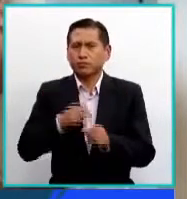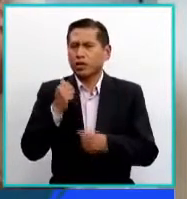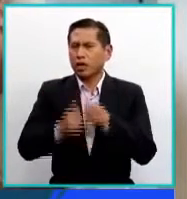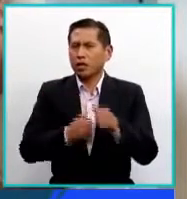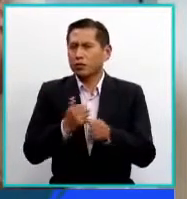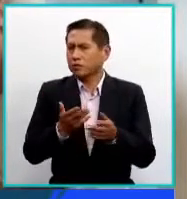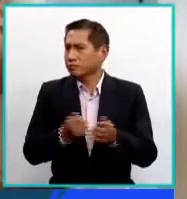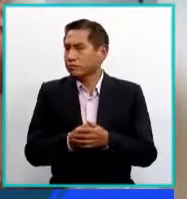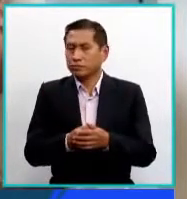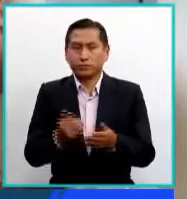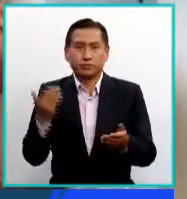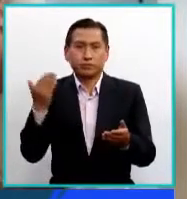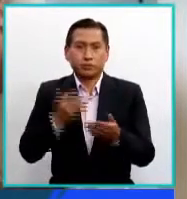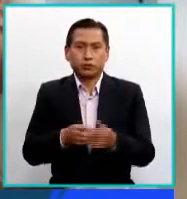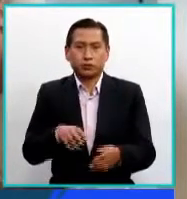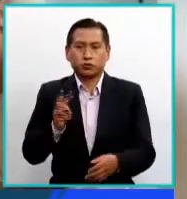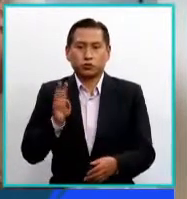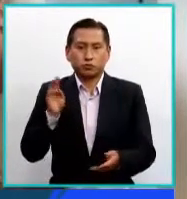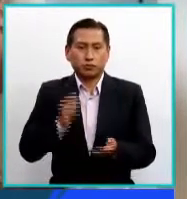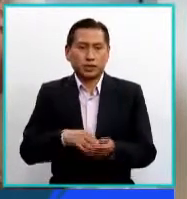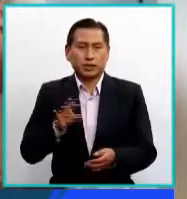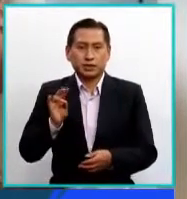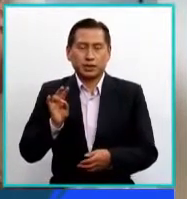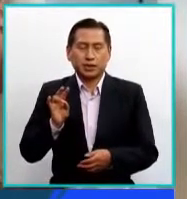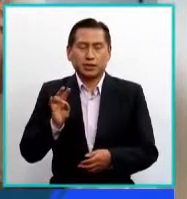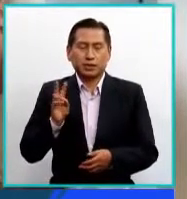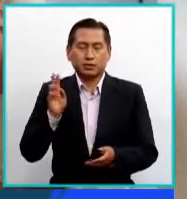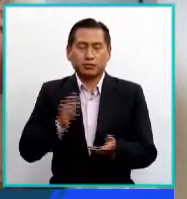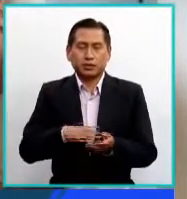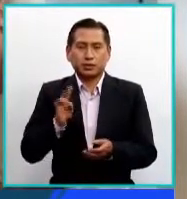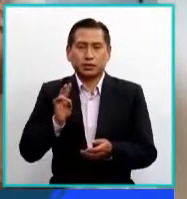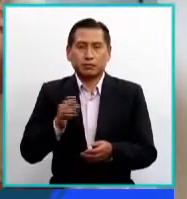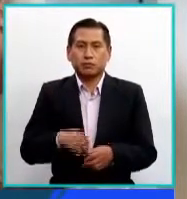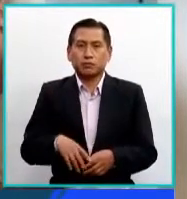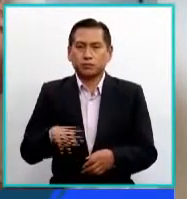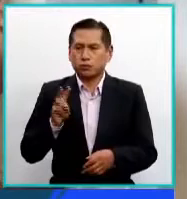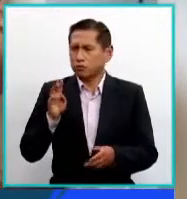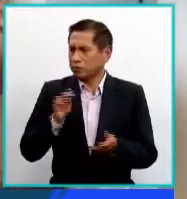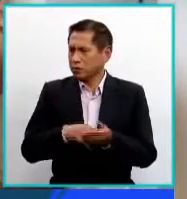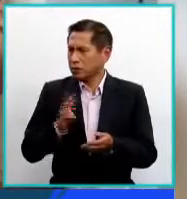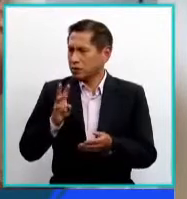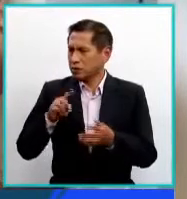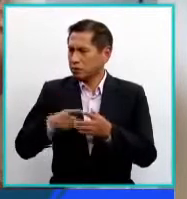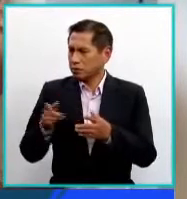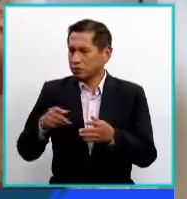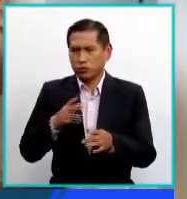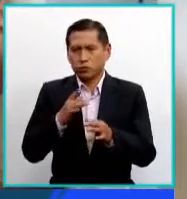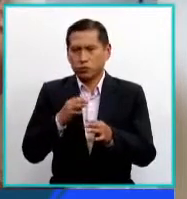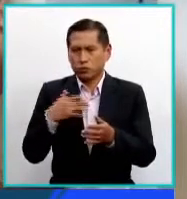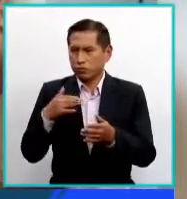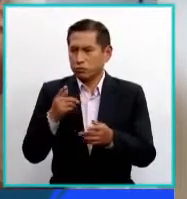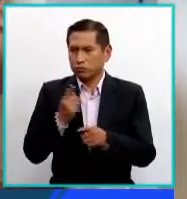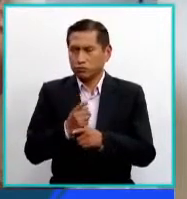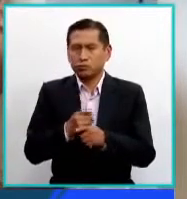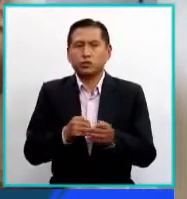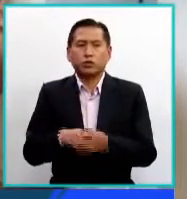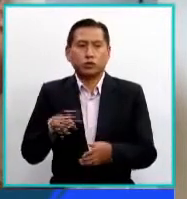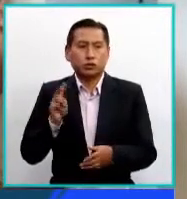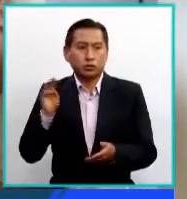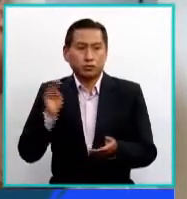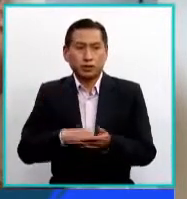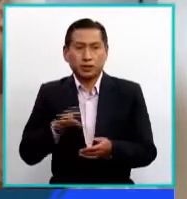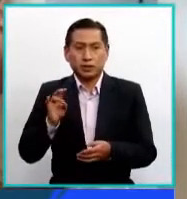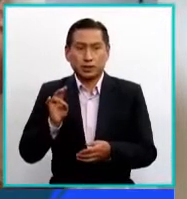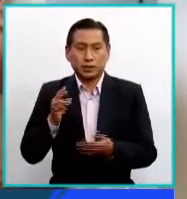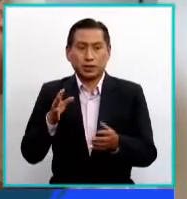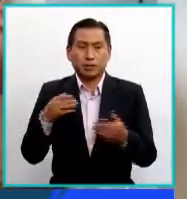año? Llego el 2007. En el 2006 comienzas a estudiar La Quena. Exacto. Okay. Y el